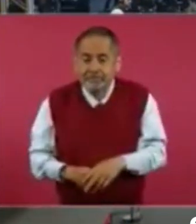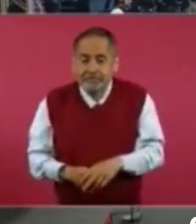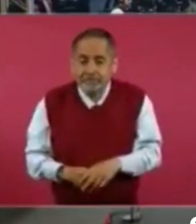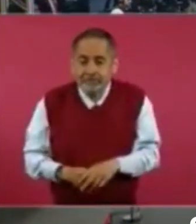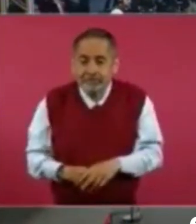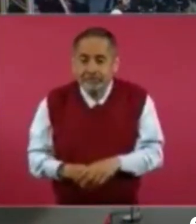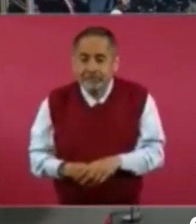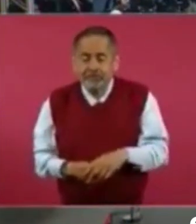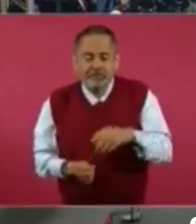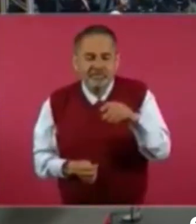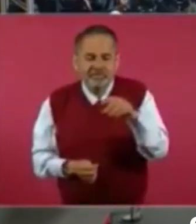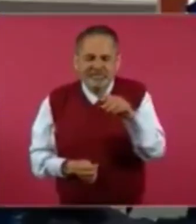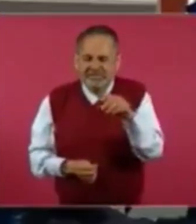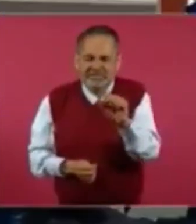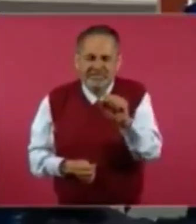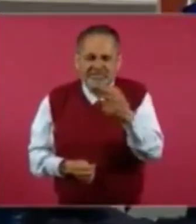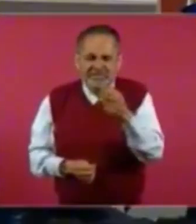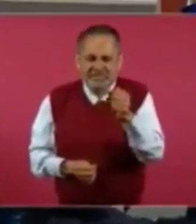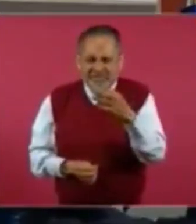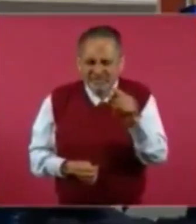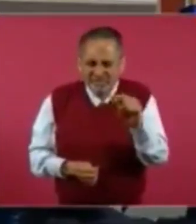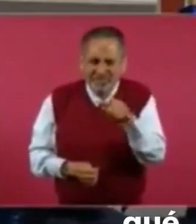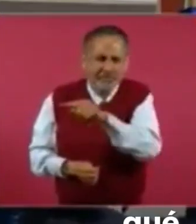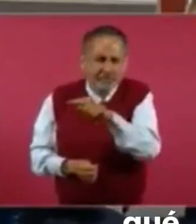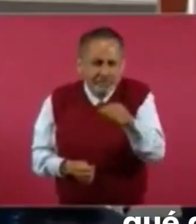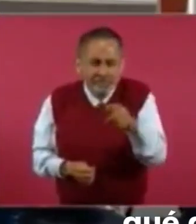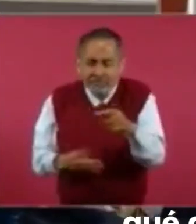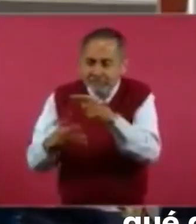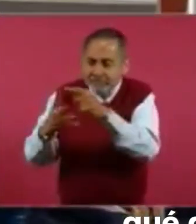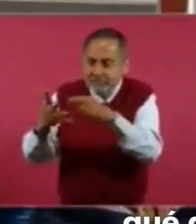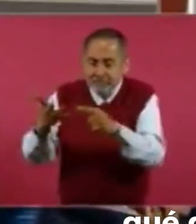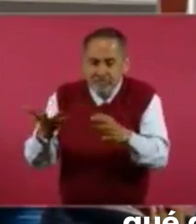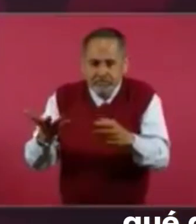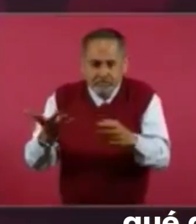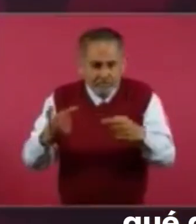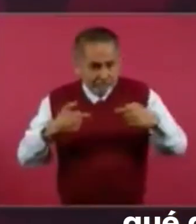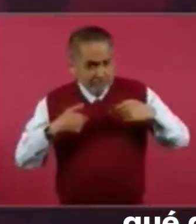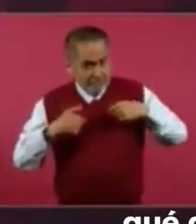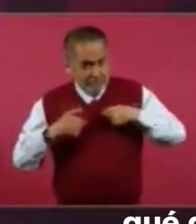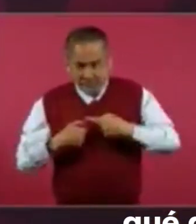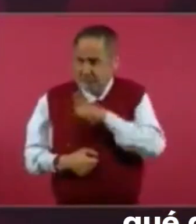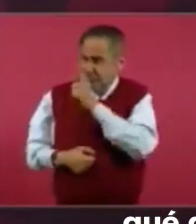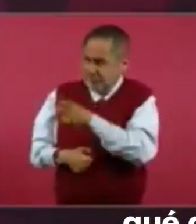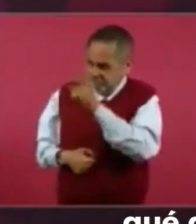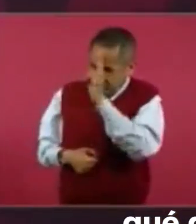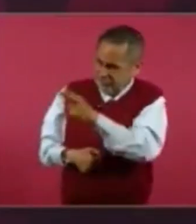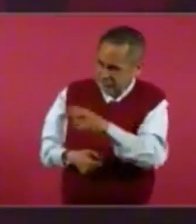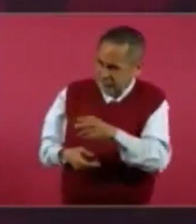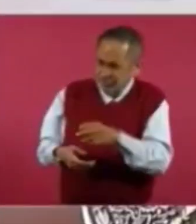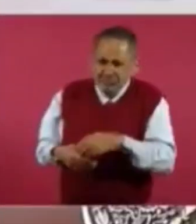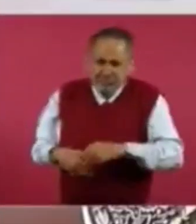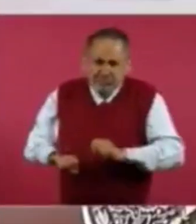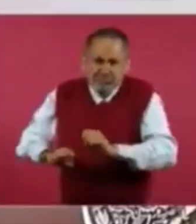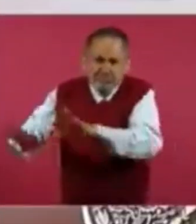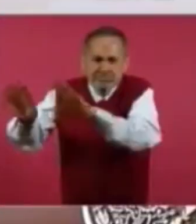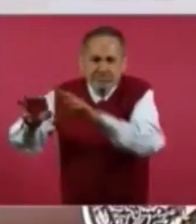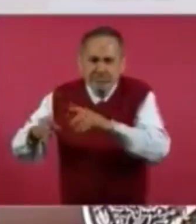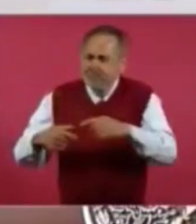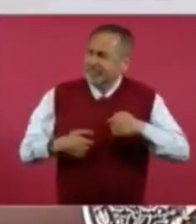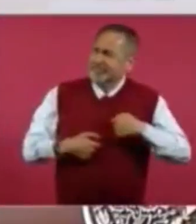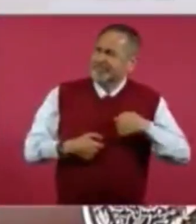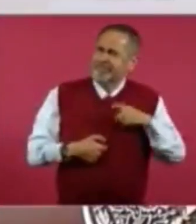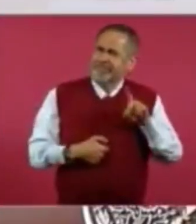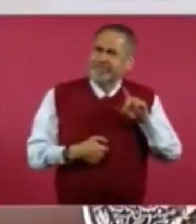Ezra Chabot. ¿Sí? Ezra Chabot. O sea, qué dictadura tan peculiar es la nuestra,